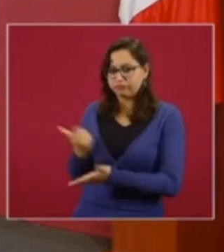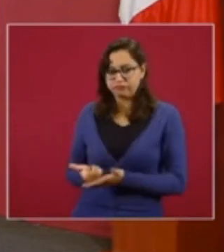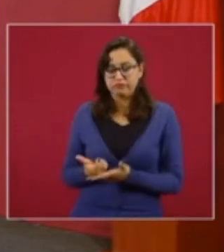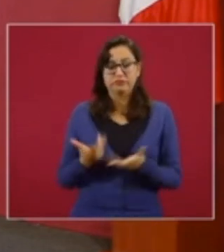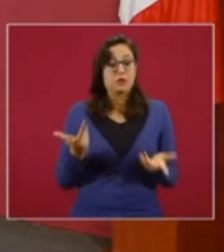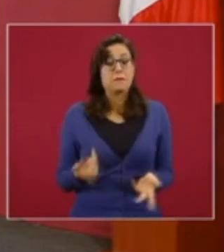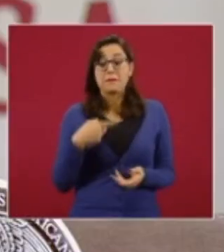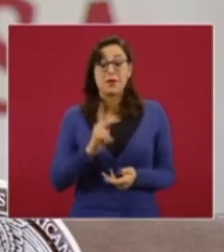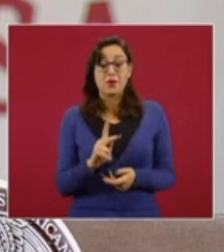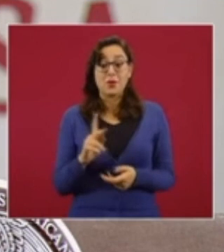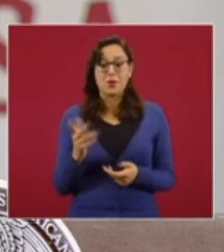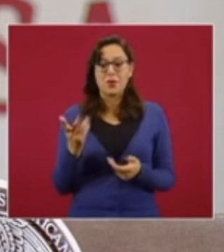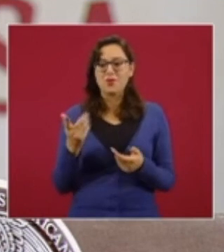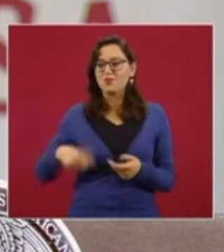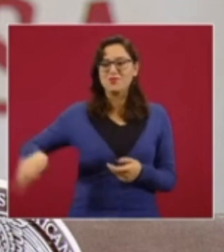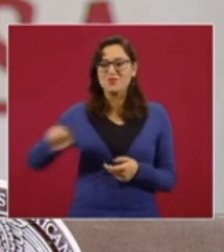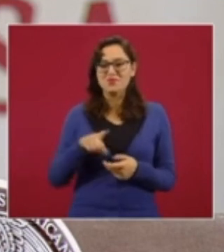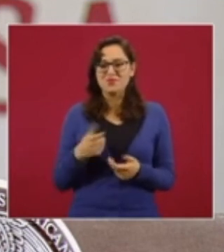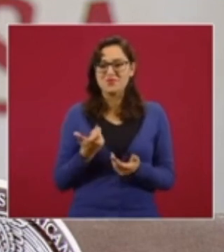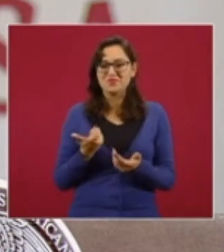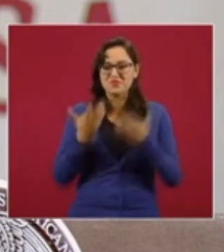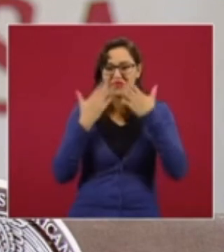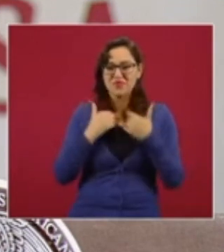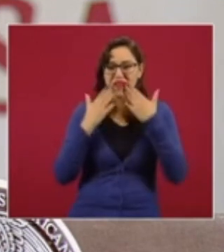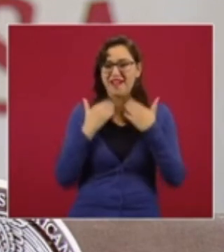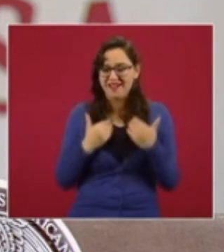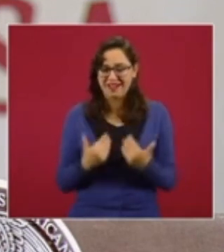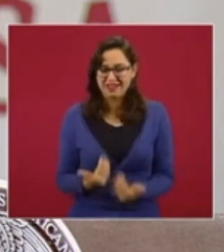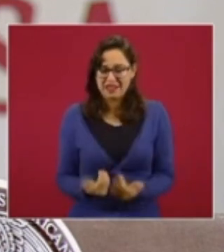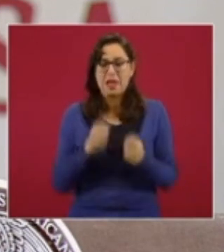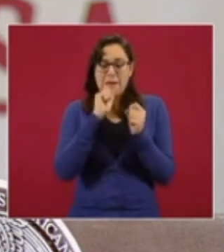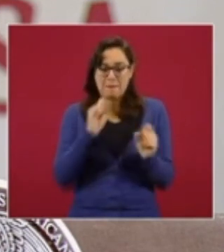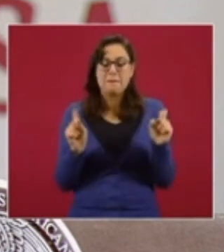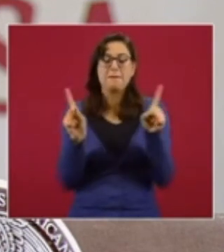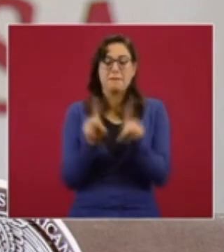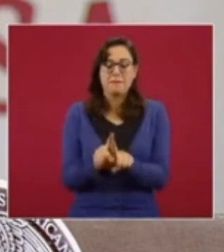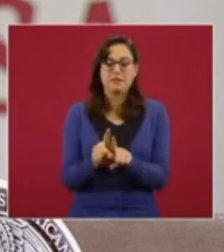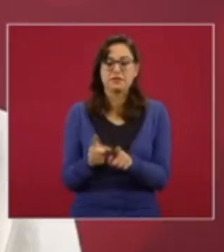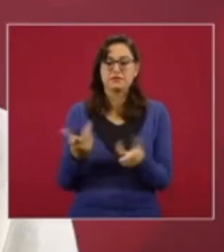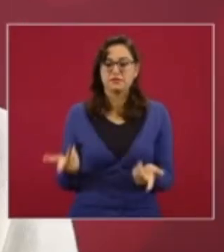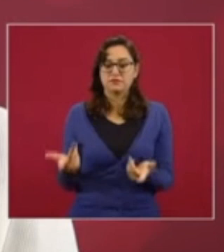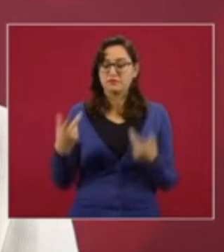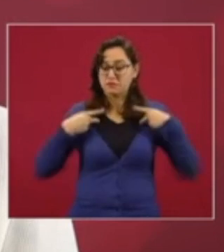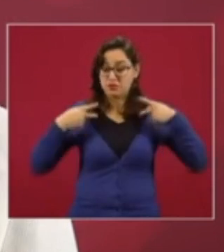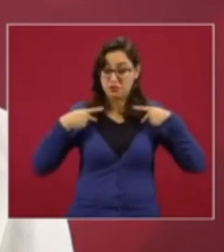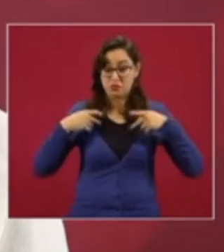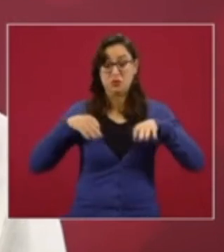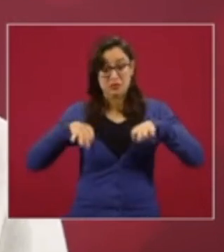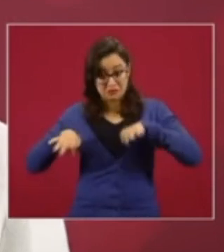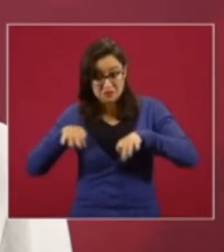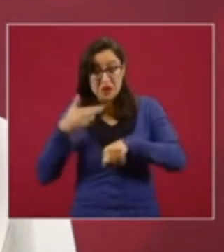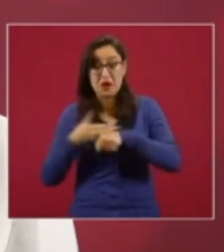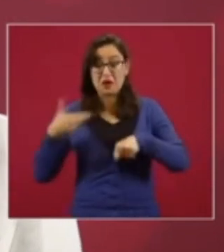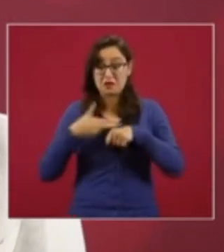subcontratación no reparten las utilidades impide la organización libre de los trabajadores y la